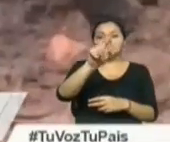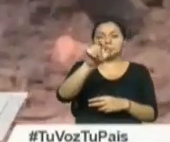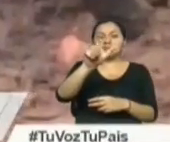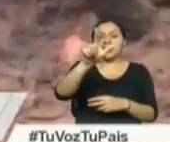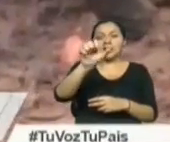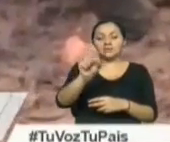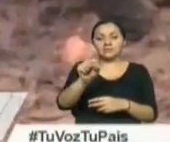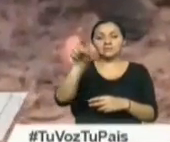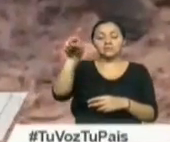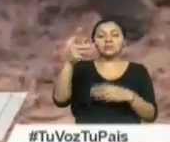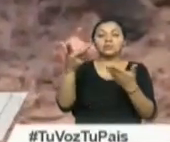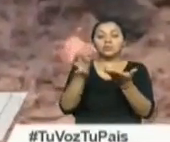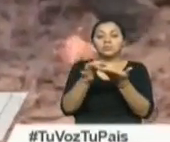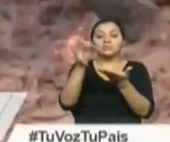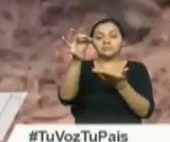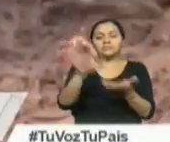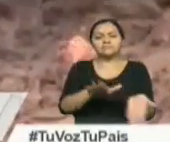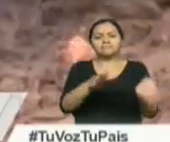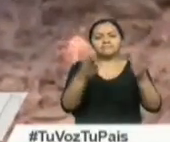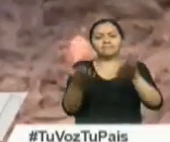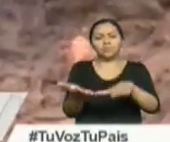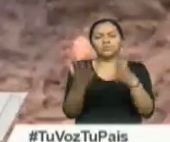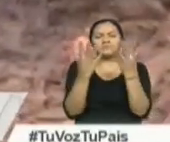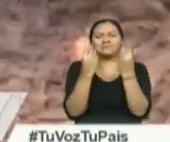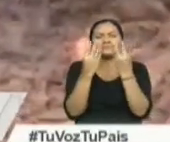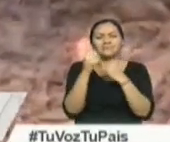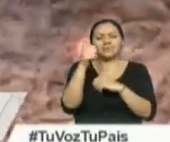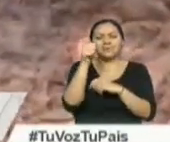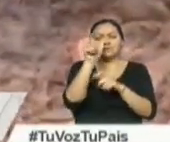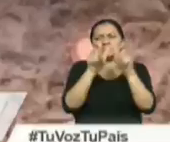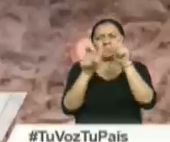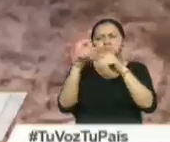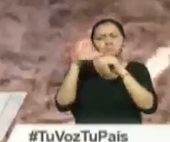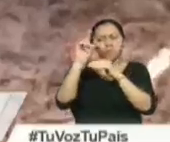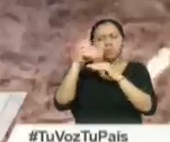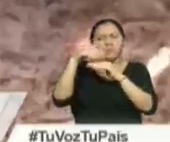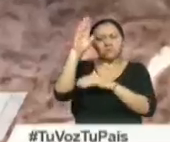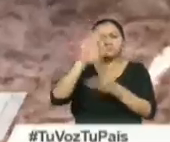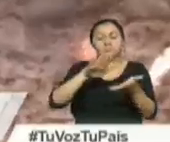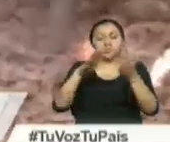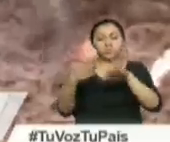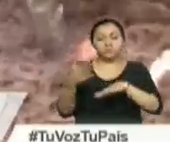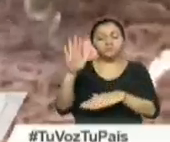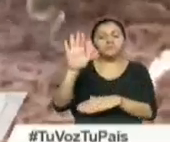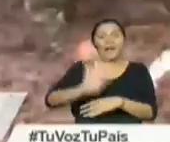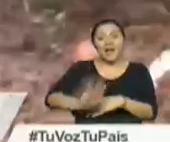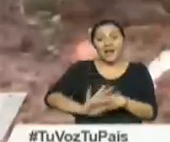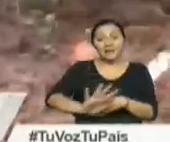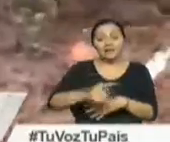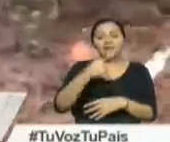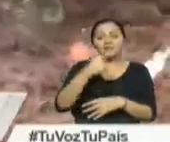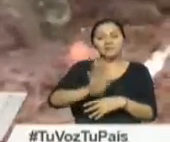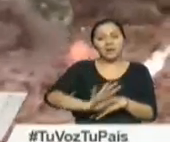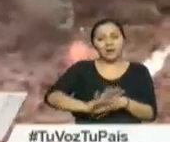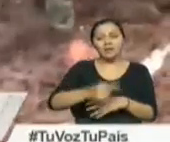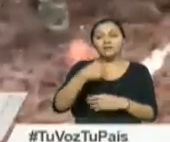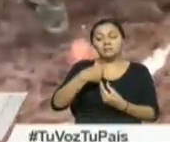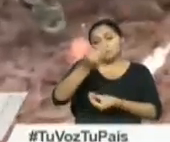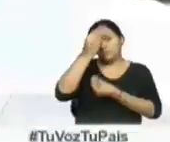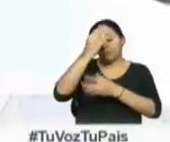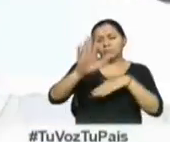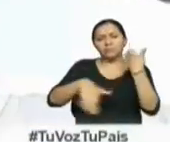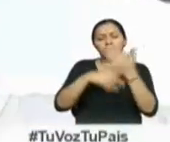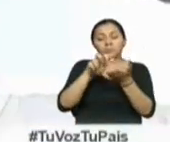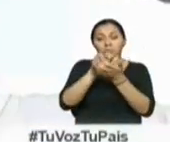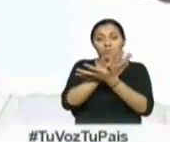departamento de Caldas, ocasionando la muerte de más de una decena de personas. El alcalde de Manizales, José Octavio Cardona, entregó un primer reporte de la